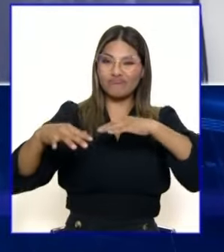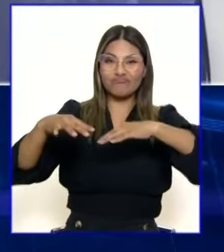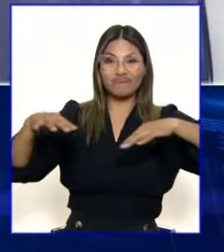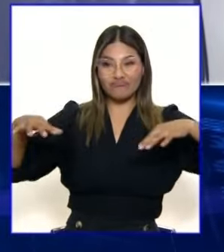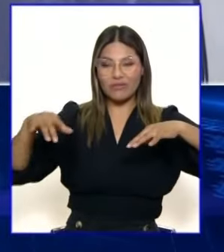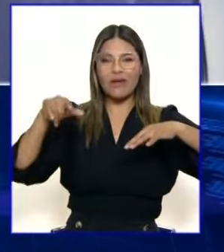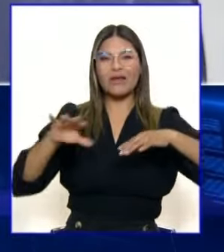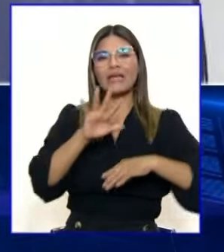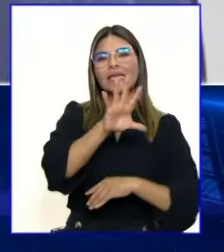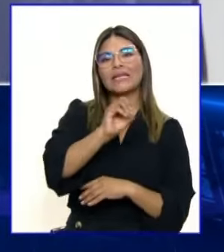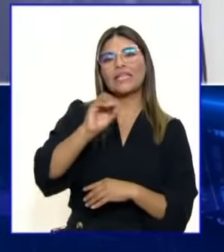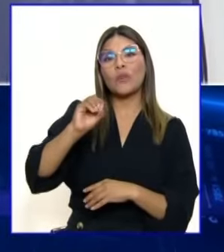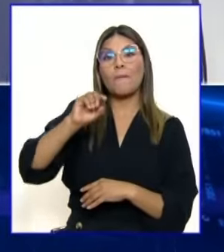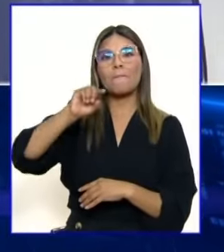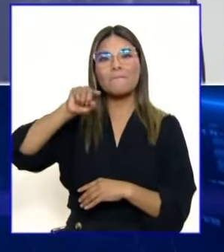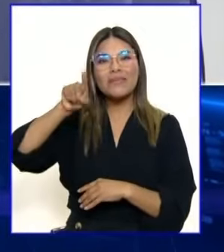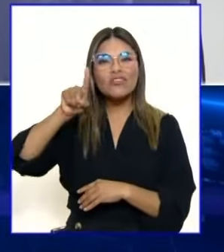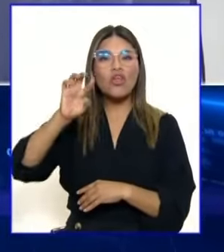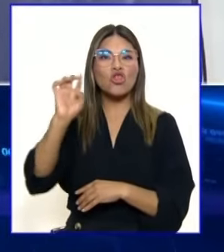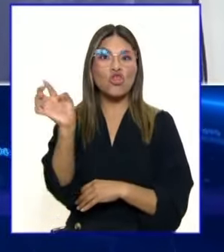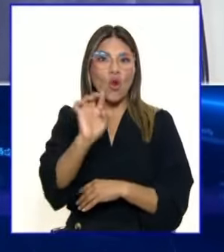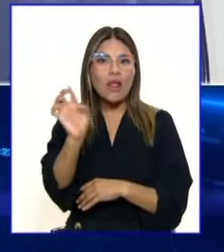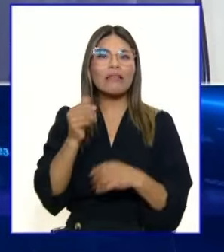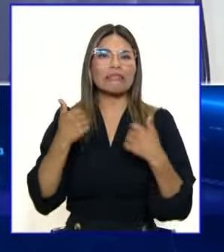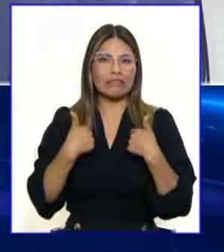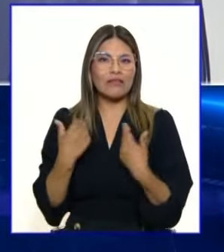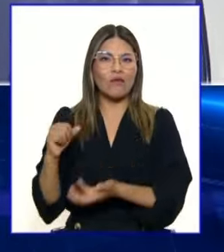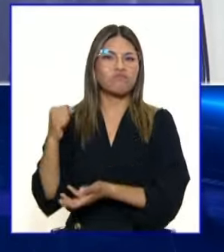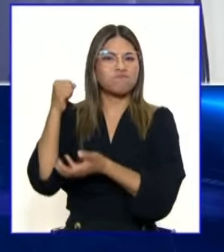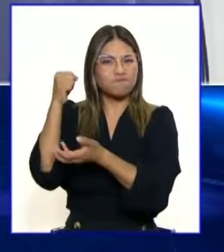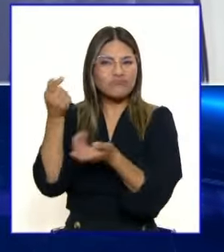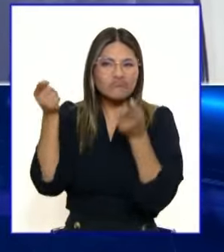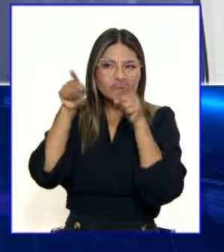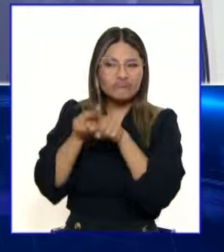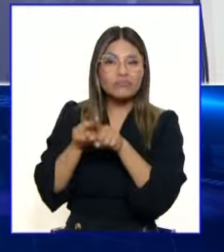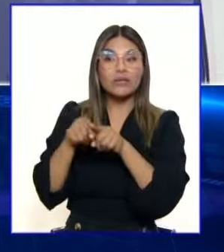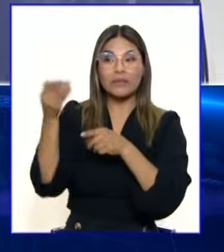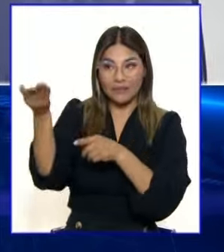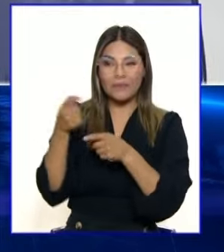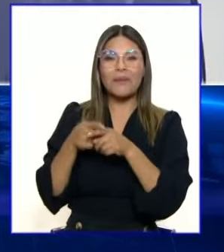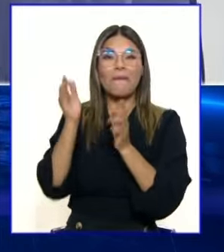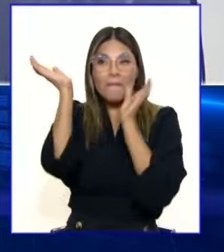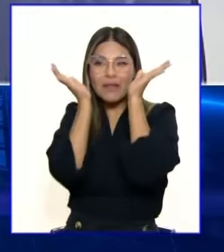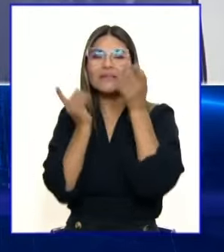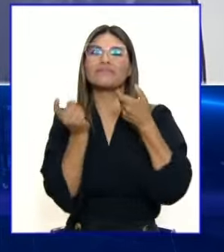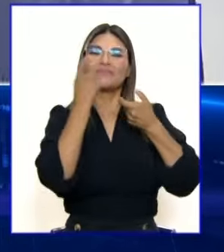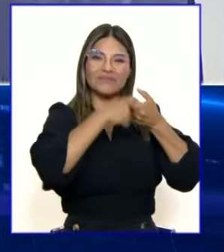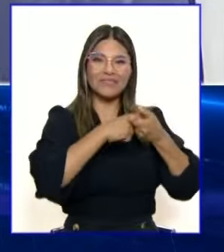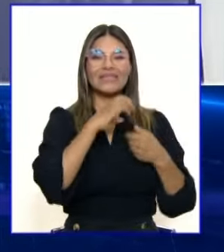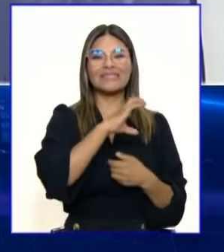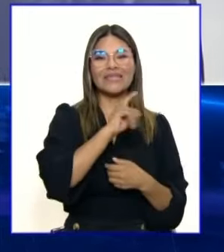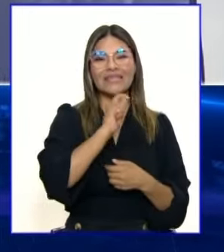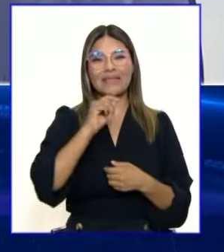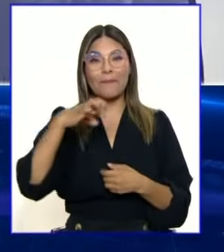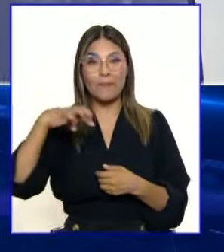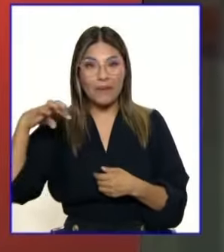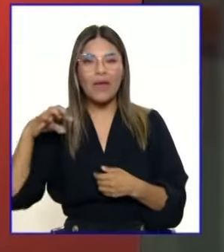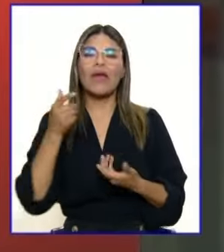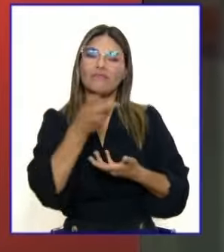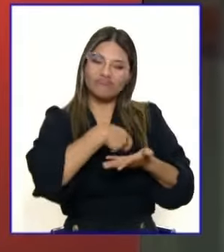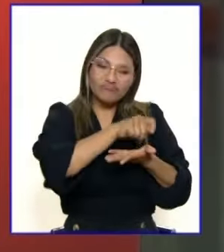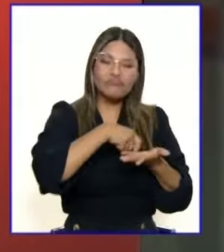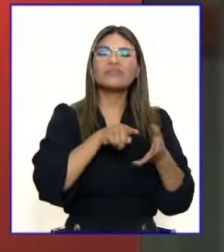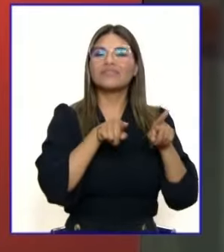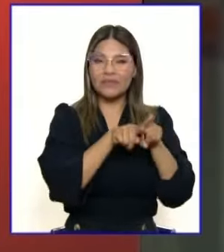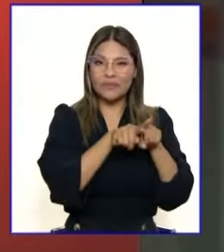500 millones de dólares. Malasia también es parte del acuerdo plurilateral CPTPP. Muy importante entonces, y son